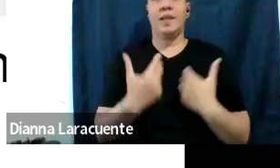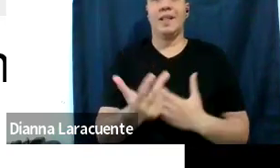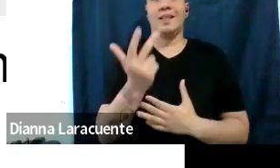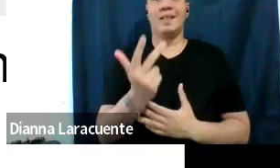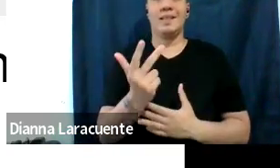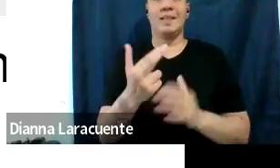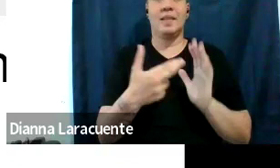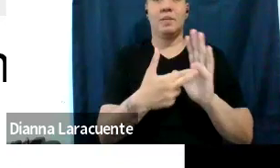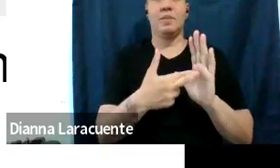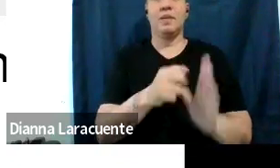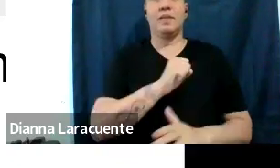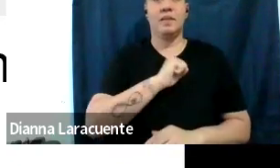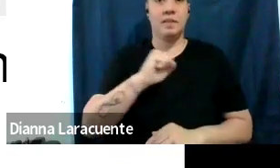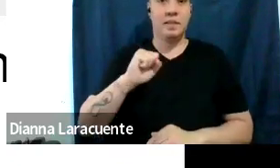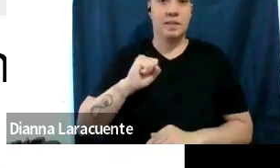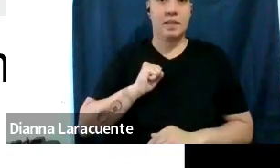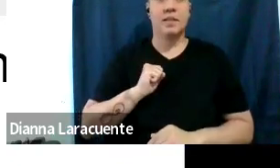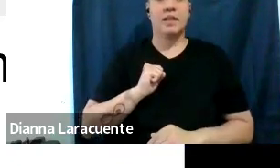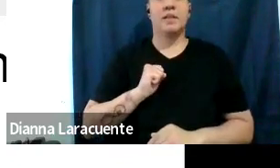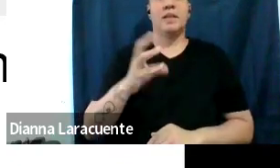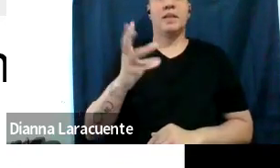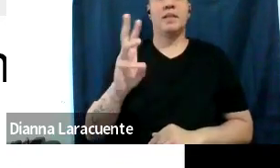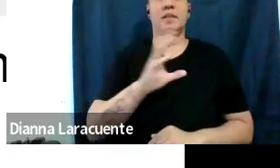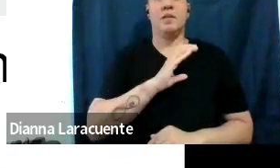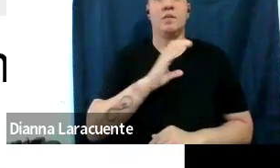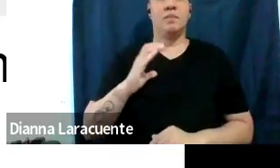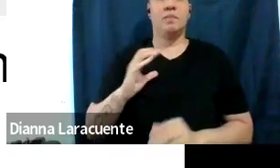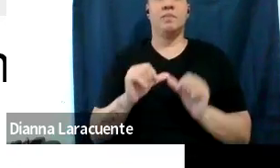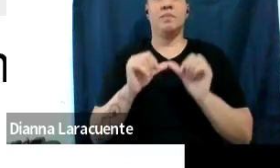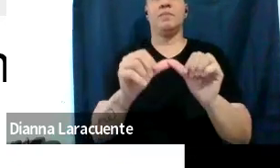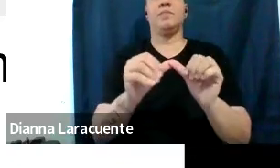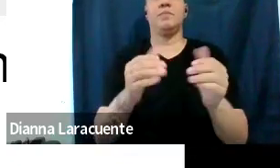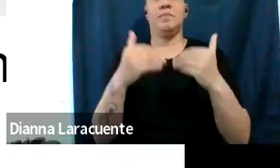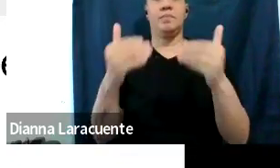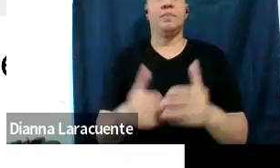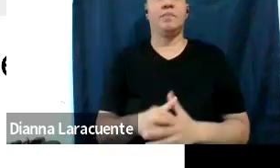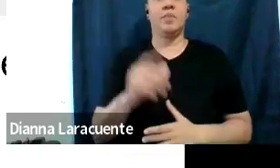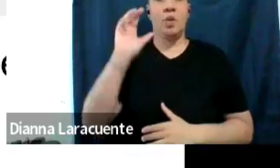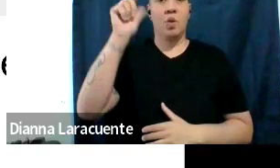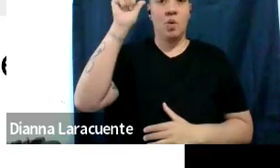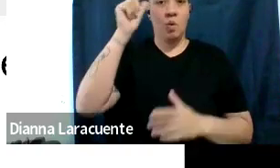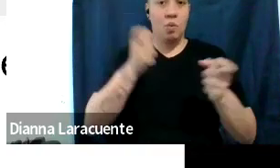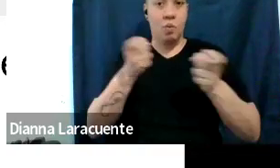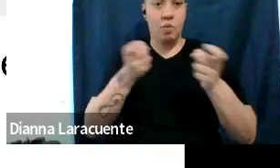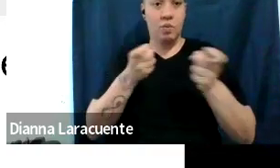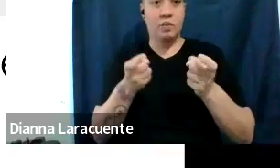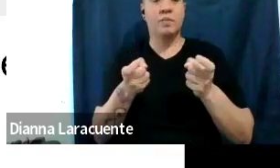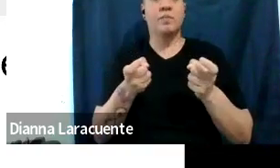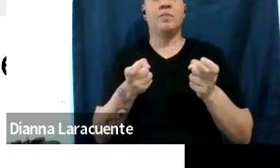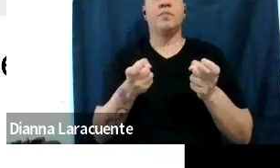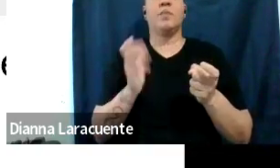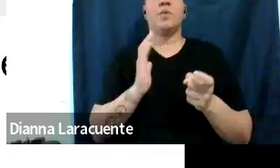representantes en el Senado y 16 en el Congreso. Sigue para adelante. Gobernando y administrando nuestro